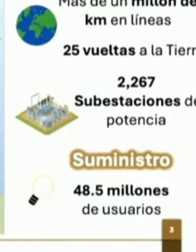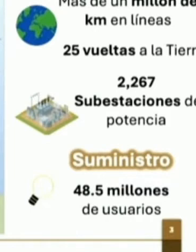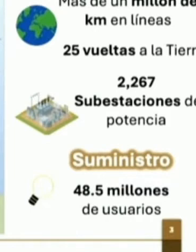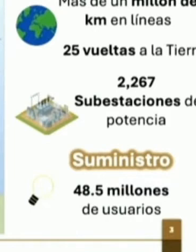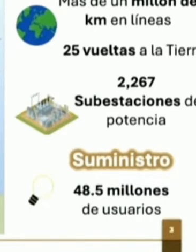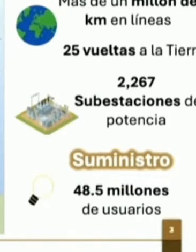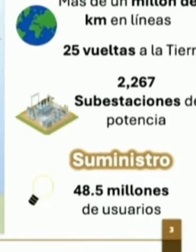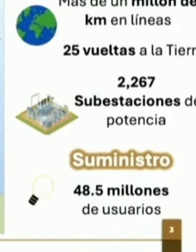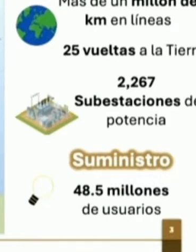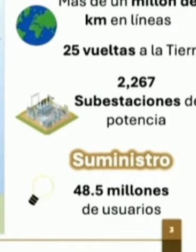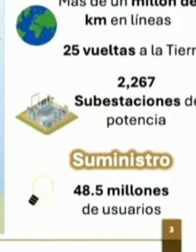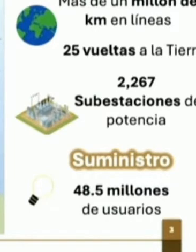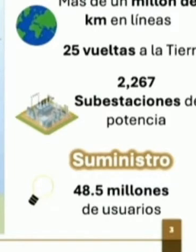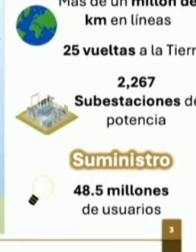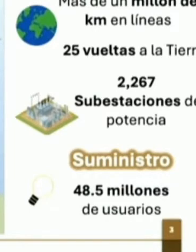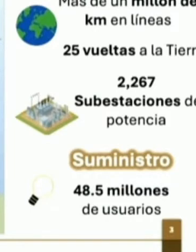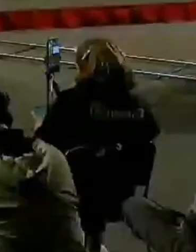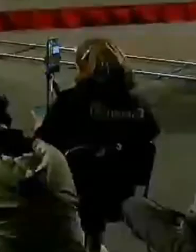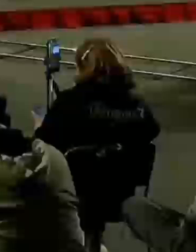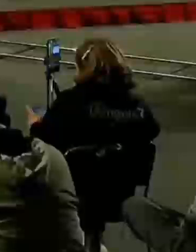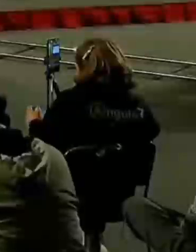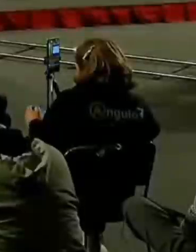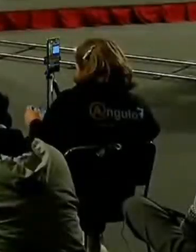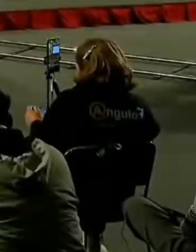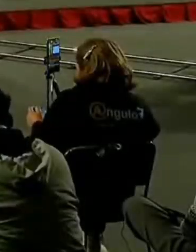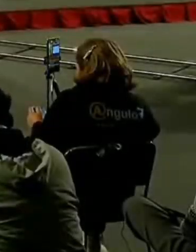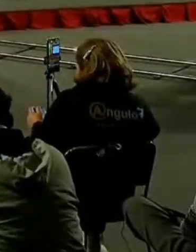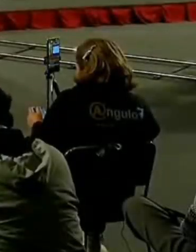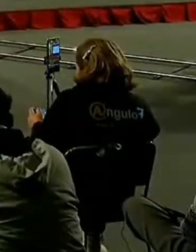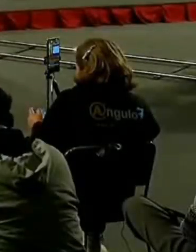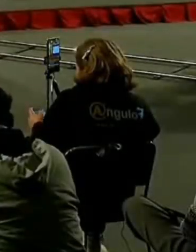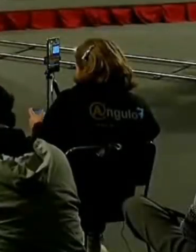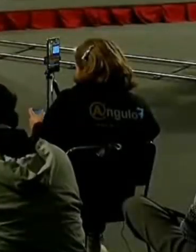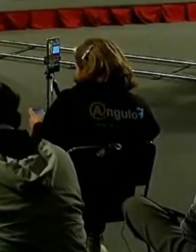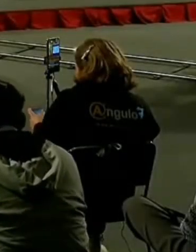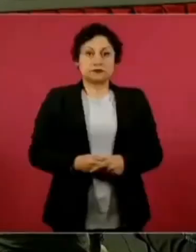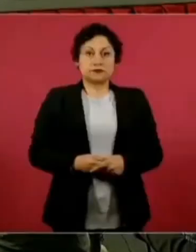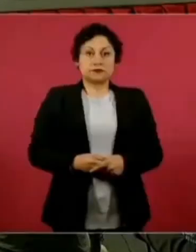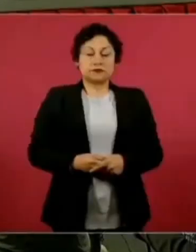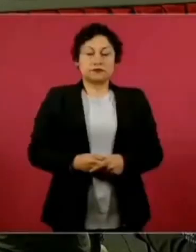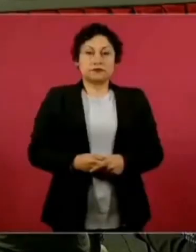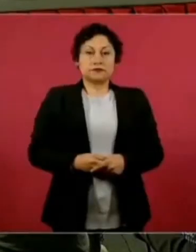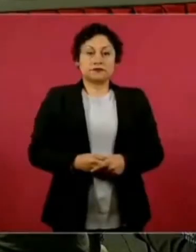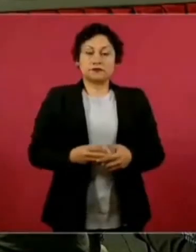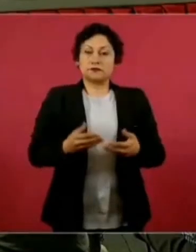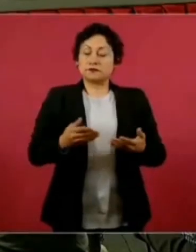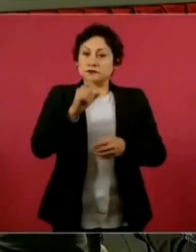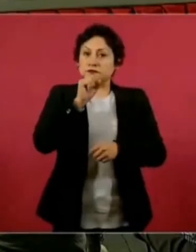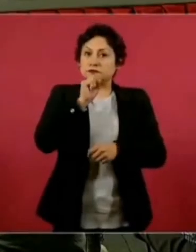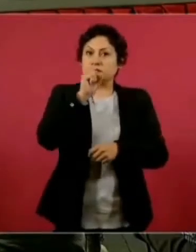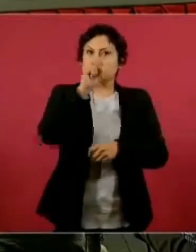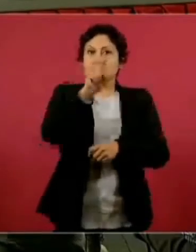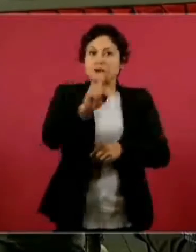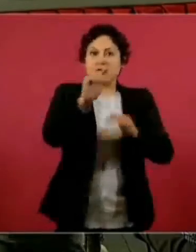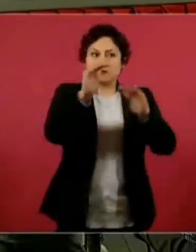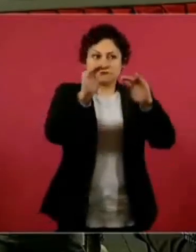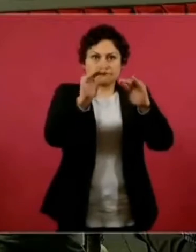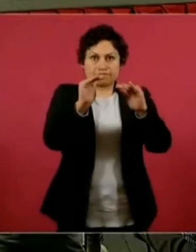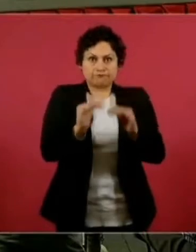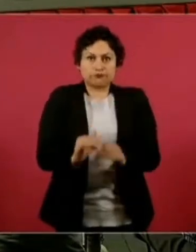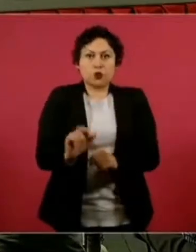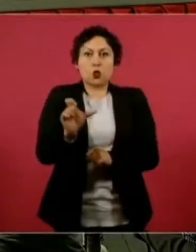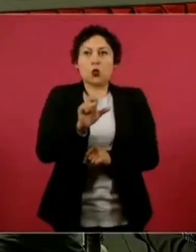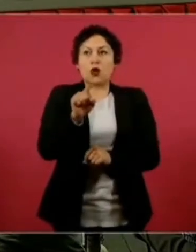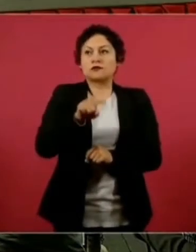para mejorar las condiciones de transporte en grandes distancias y también de disminuirlo una vez que se acercan a los grandes centros de consumo,